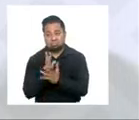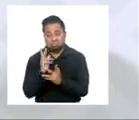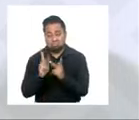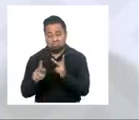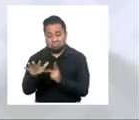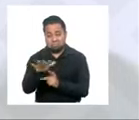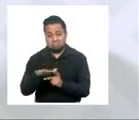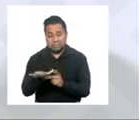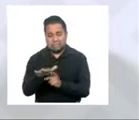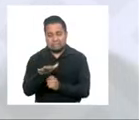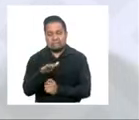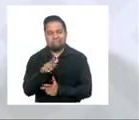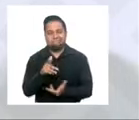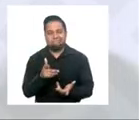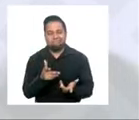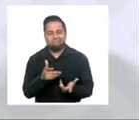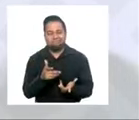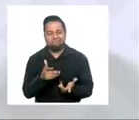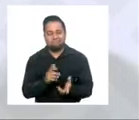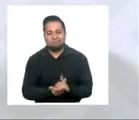que aún está por